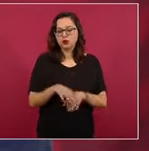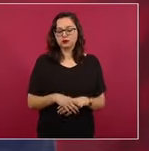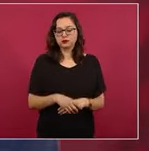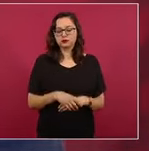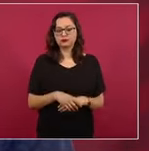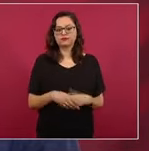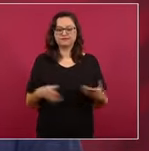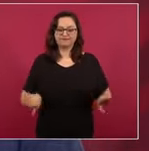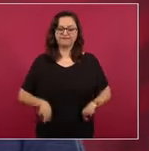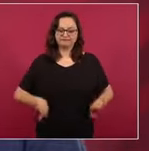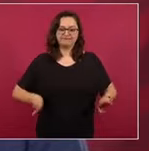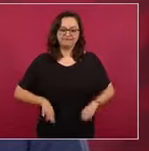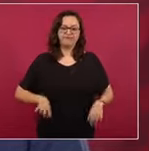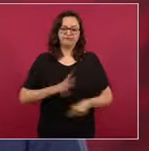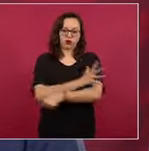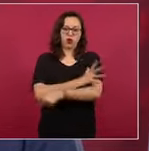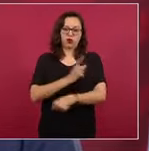actúa con honestidad.